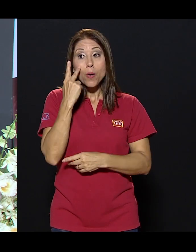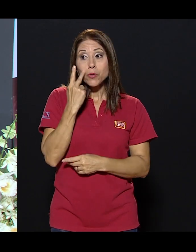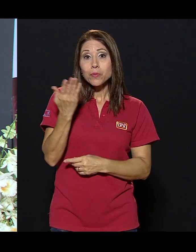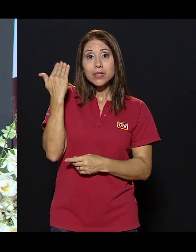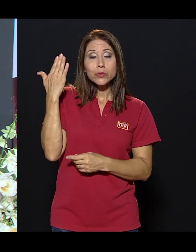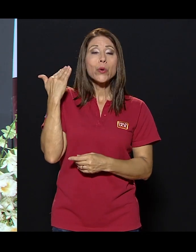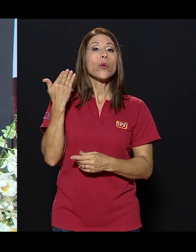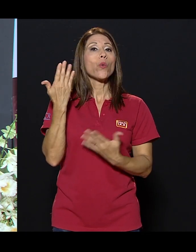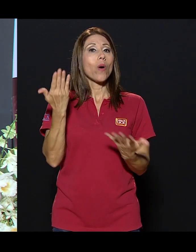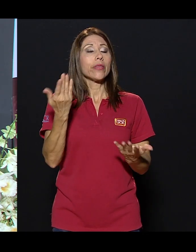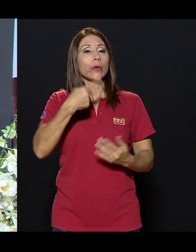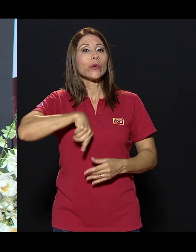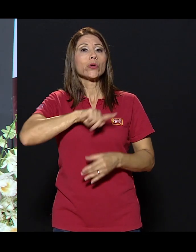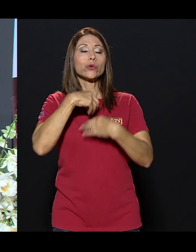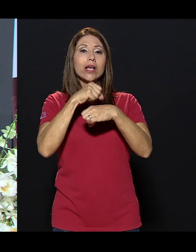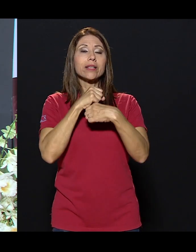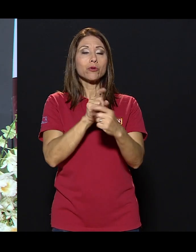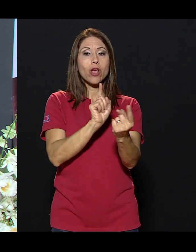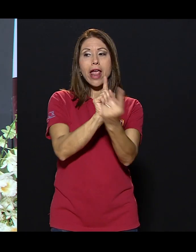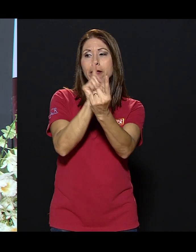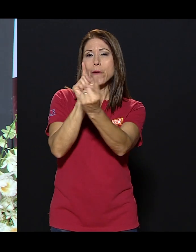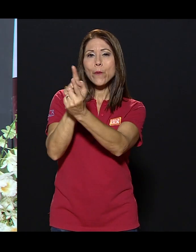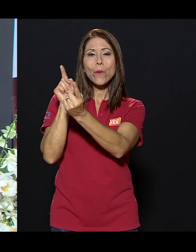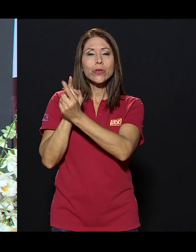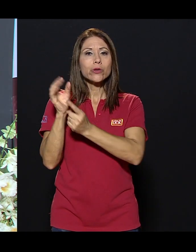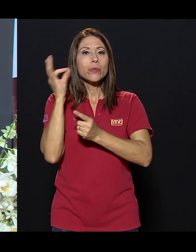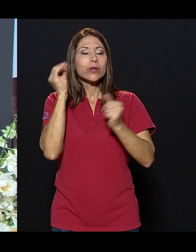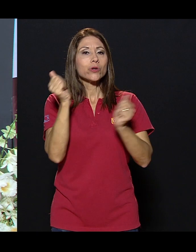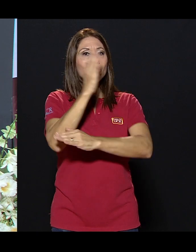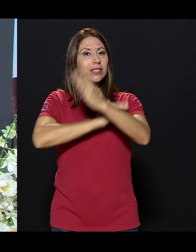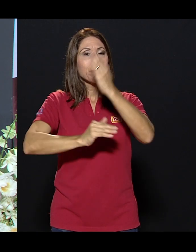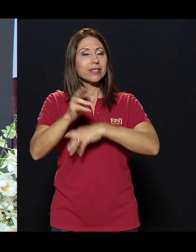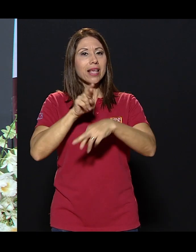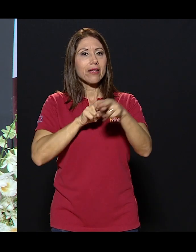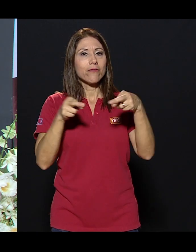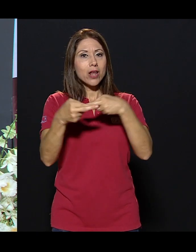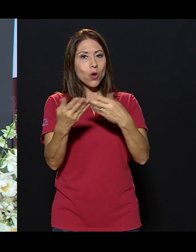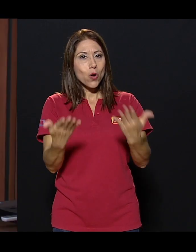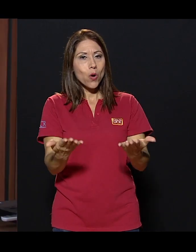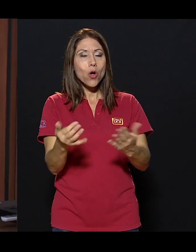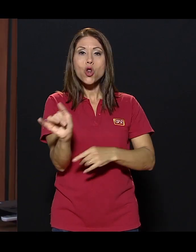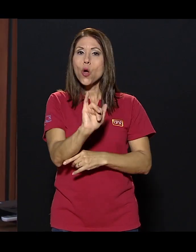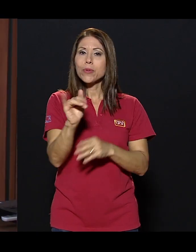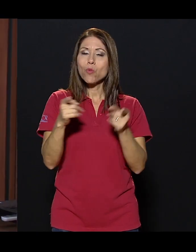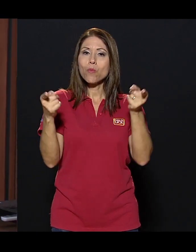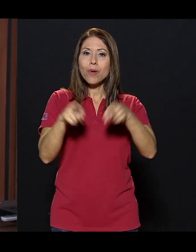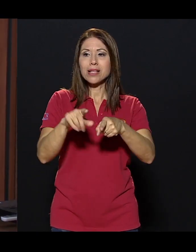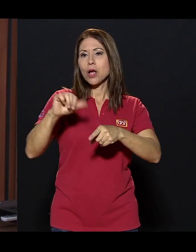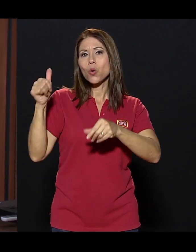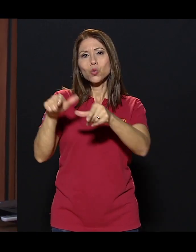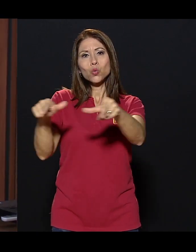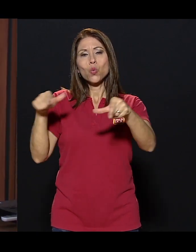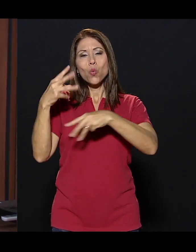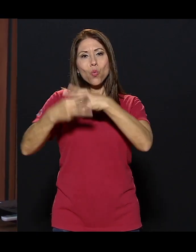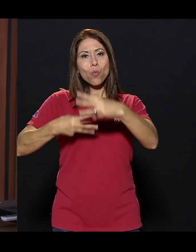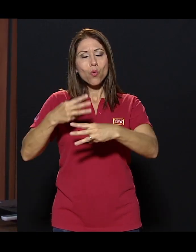visto cuando hemos realizado encuentros regionales de mujeres con discapacidad y lo mismo pasa en otras regiones del mundo.